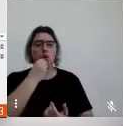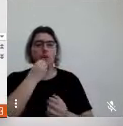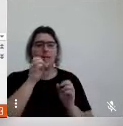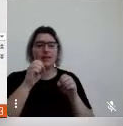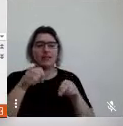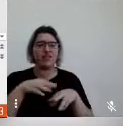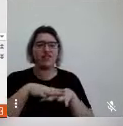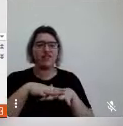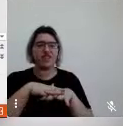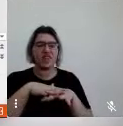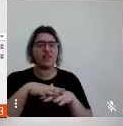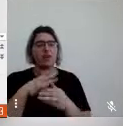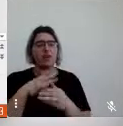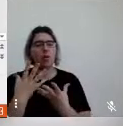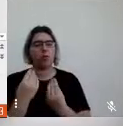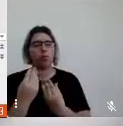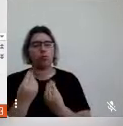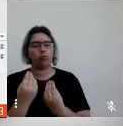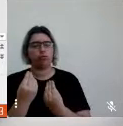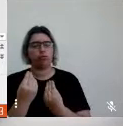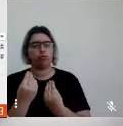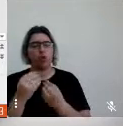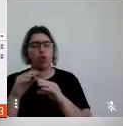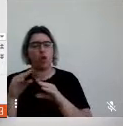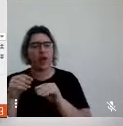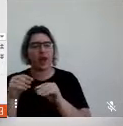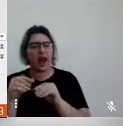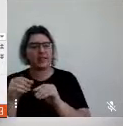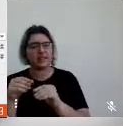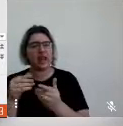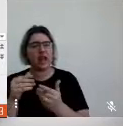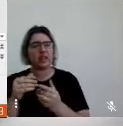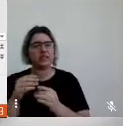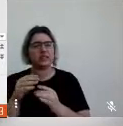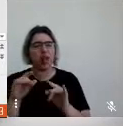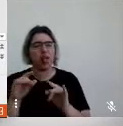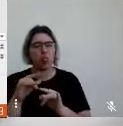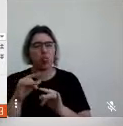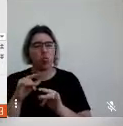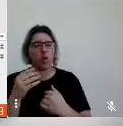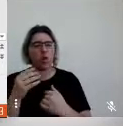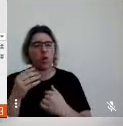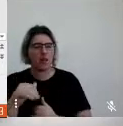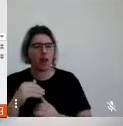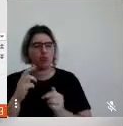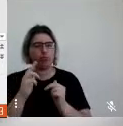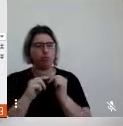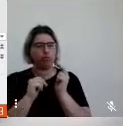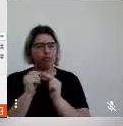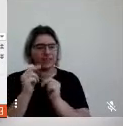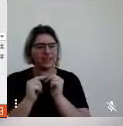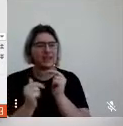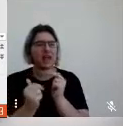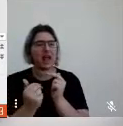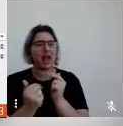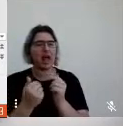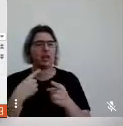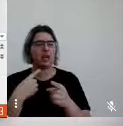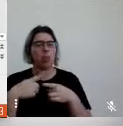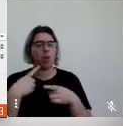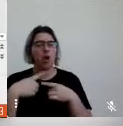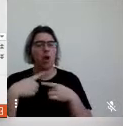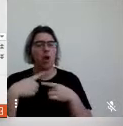y muy altas o ricas en grasas saturadas, azúcares simples, proteínas, todos aquellos cambios